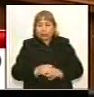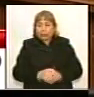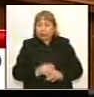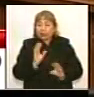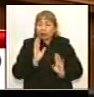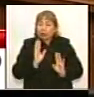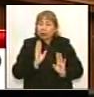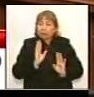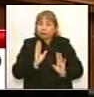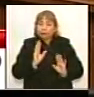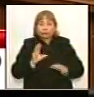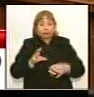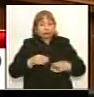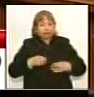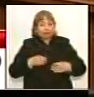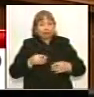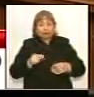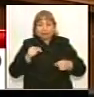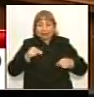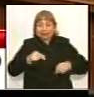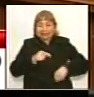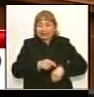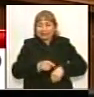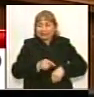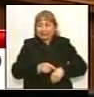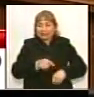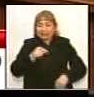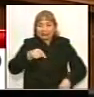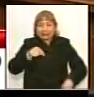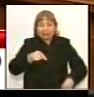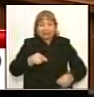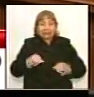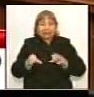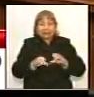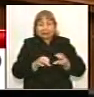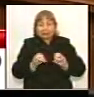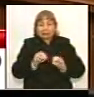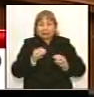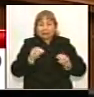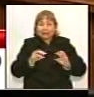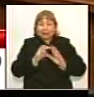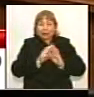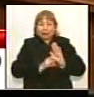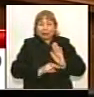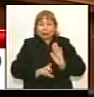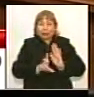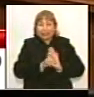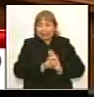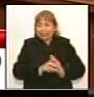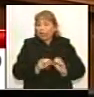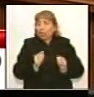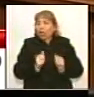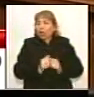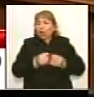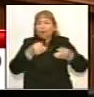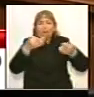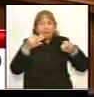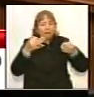que no se haga, presidente, en este momento y en estas condiciones, este proyecto de ley?